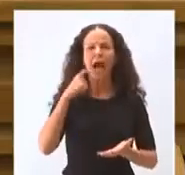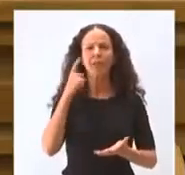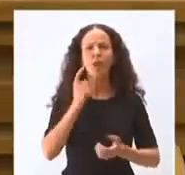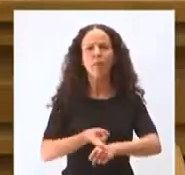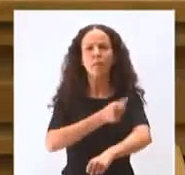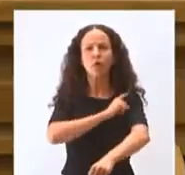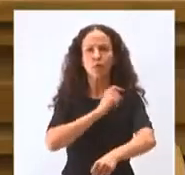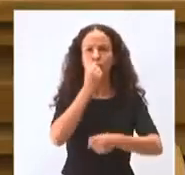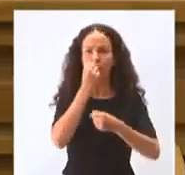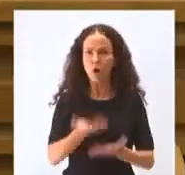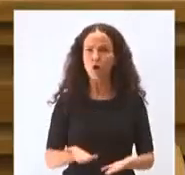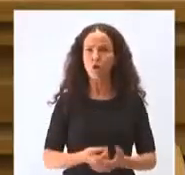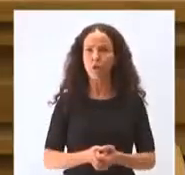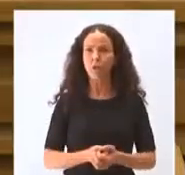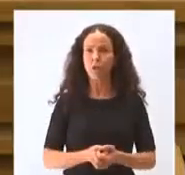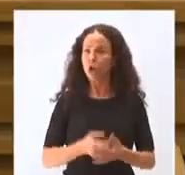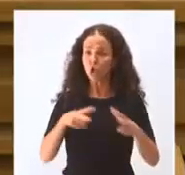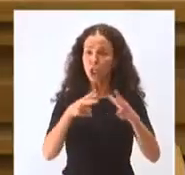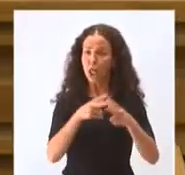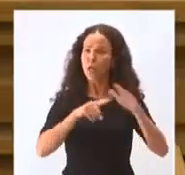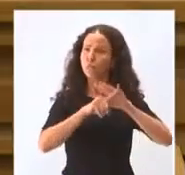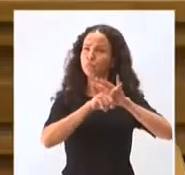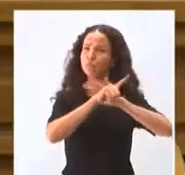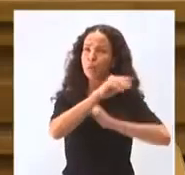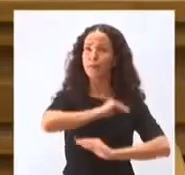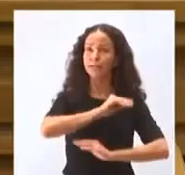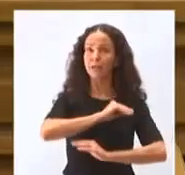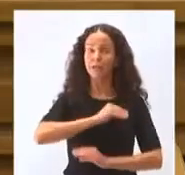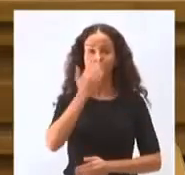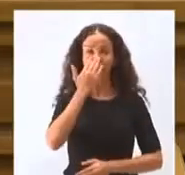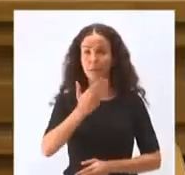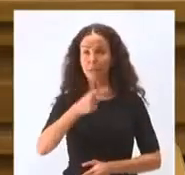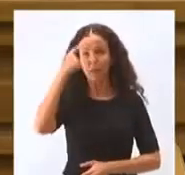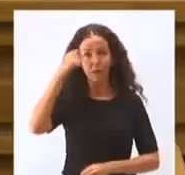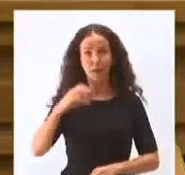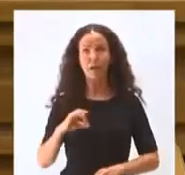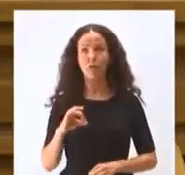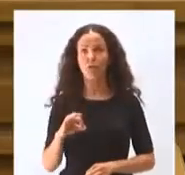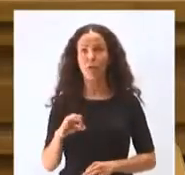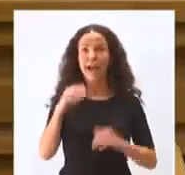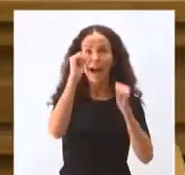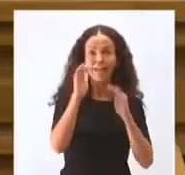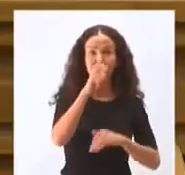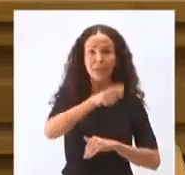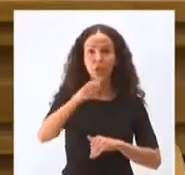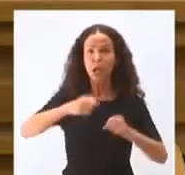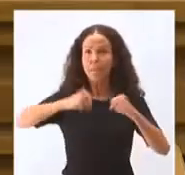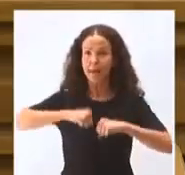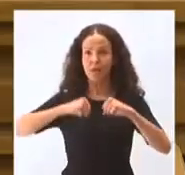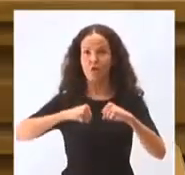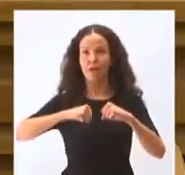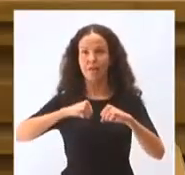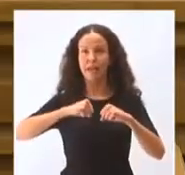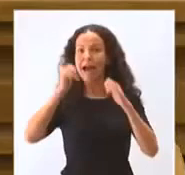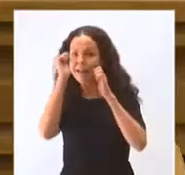una mejor sociedad ha avanzado mucho en esto y sinceramente creo que aquí atender a las personas mayores a la